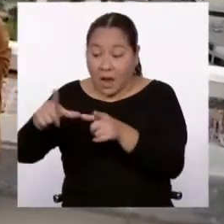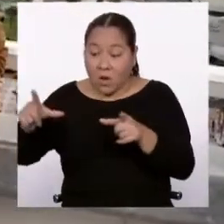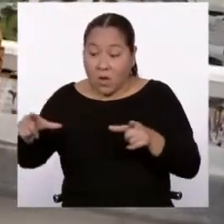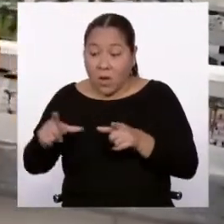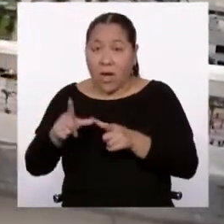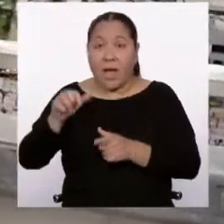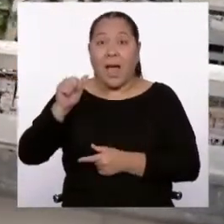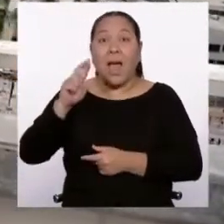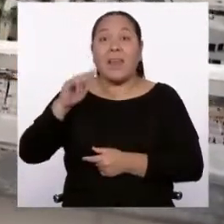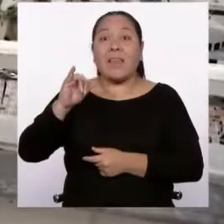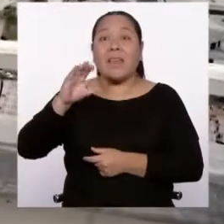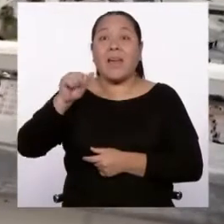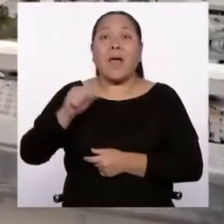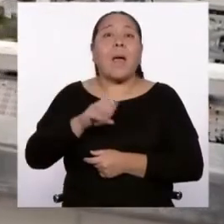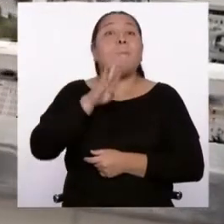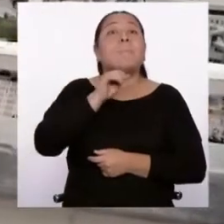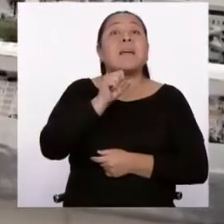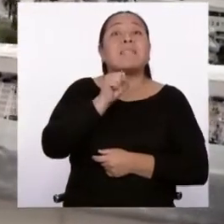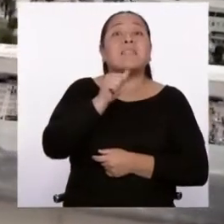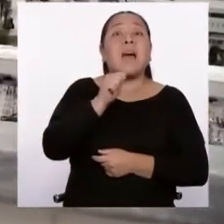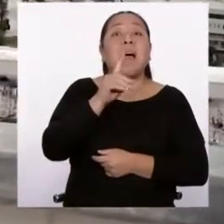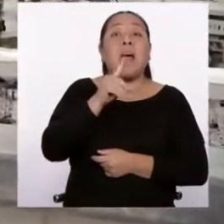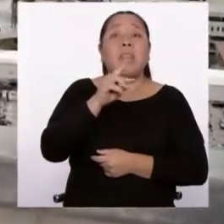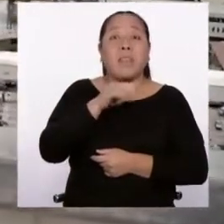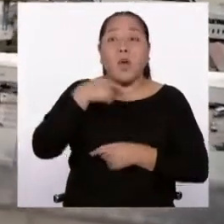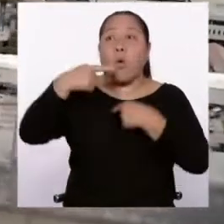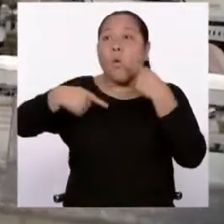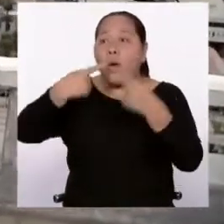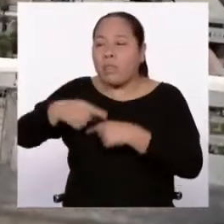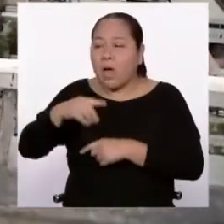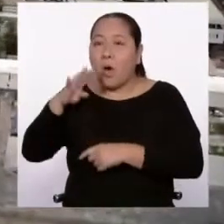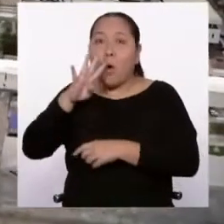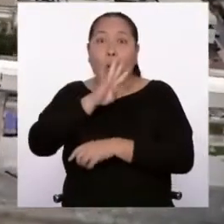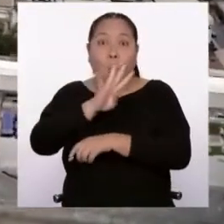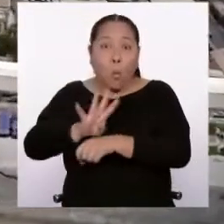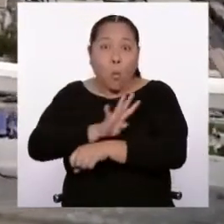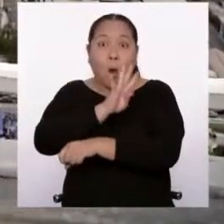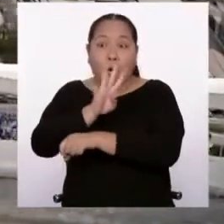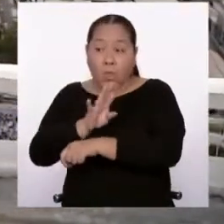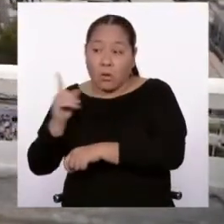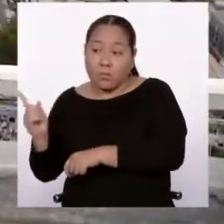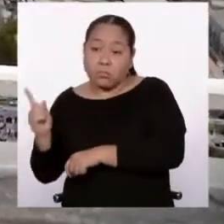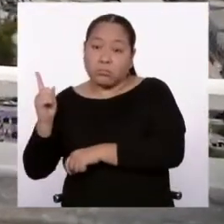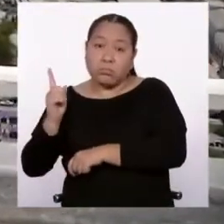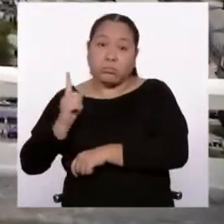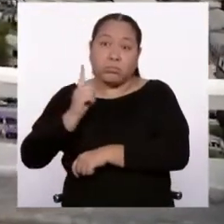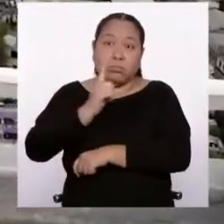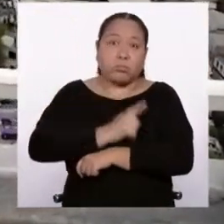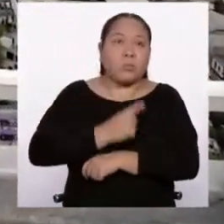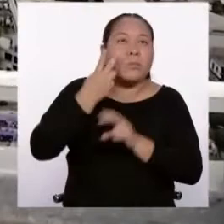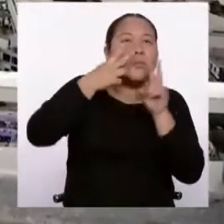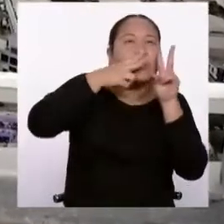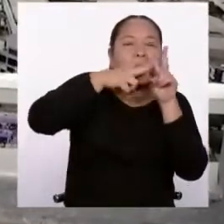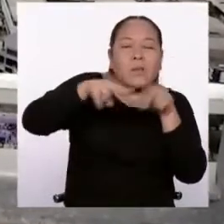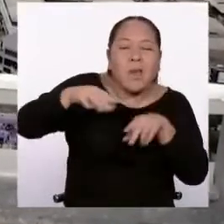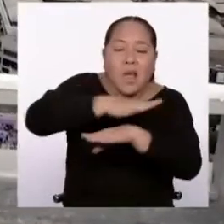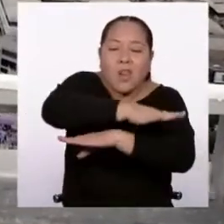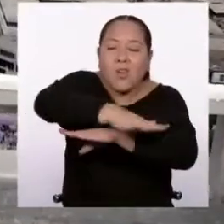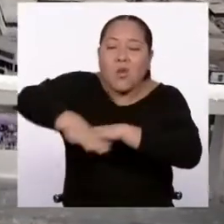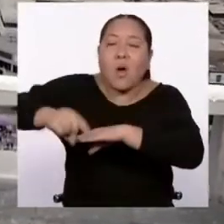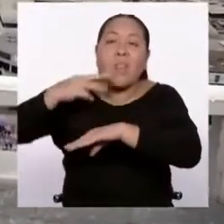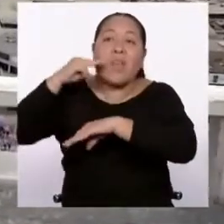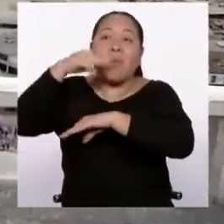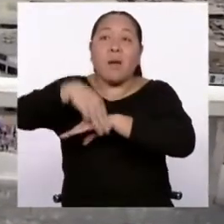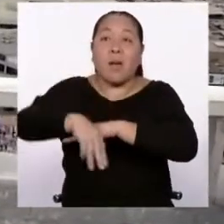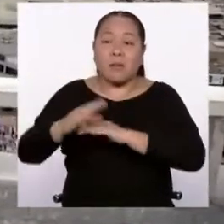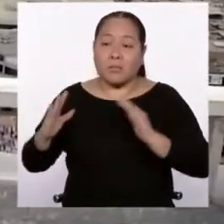Basadre recuerda lo siguiente: luego de 4 interminables horas en aquella época se divisaban la bahía, el